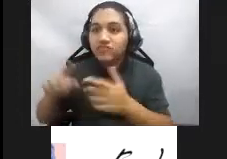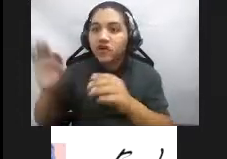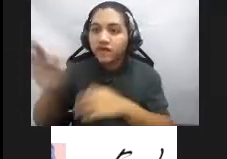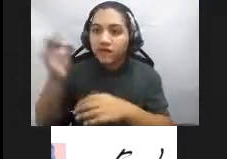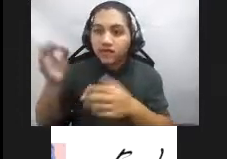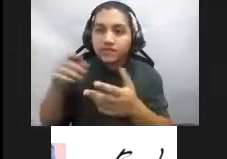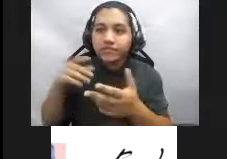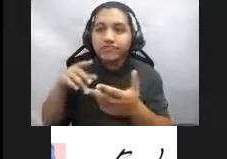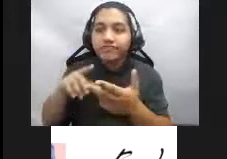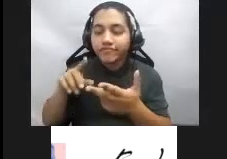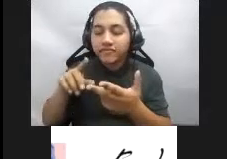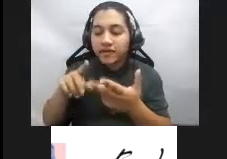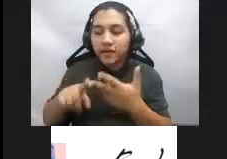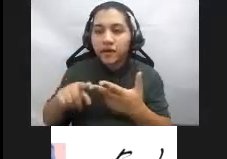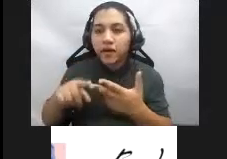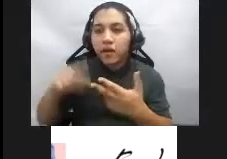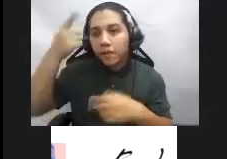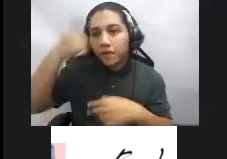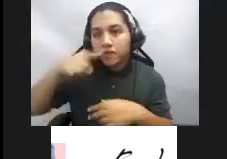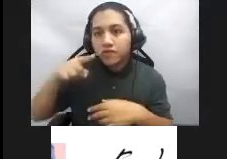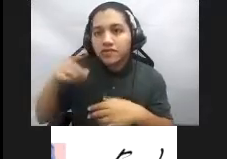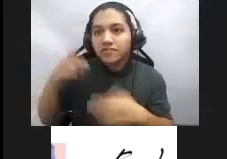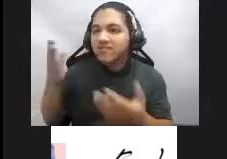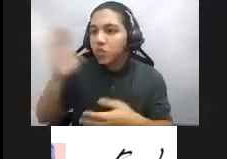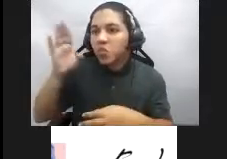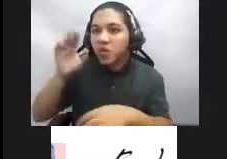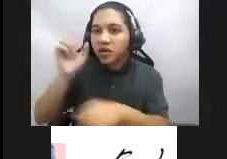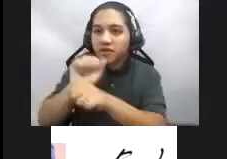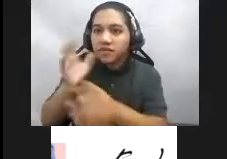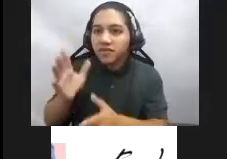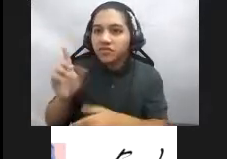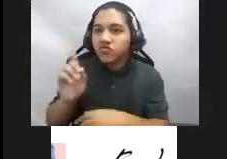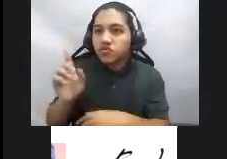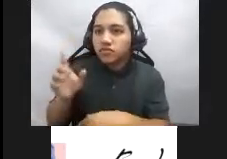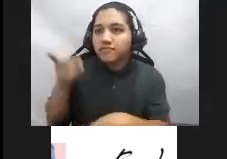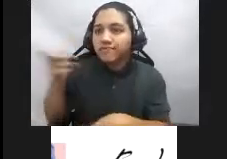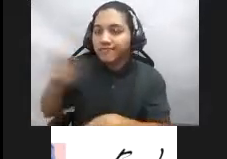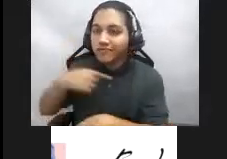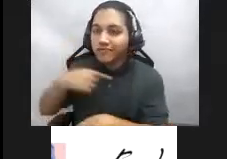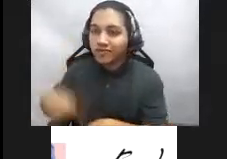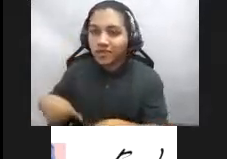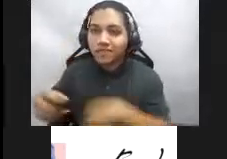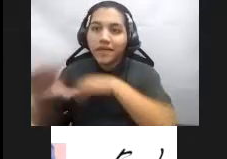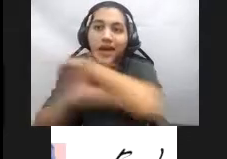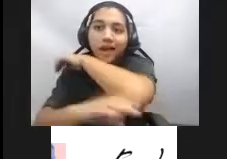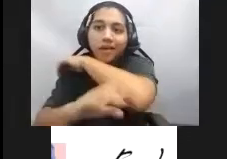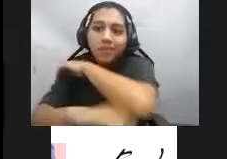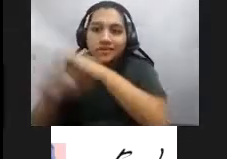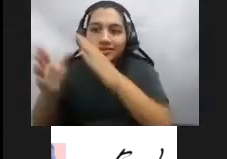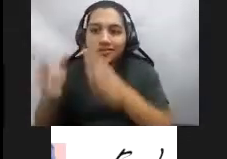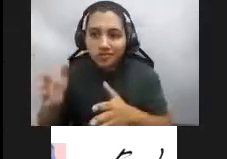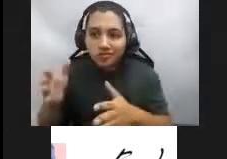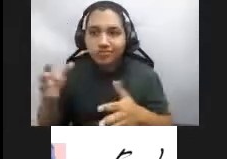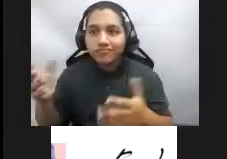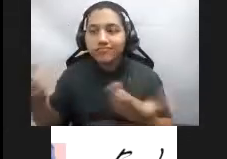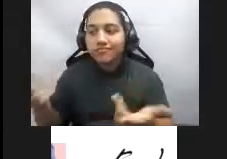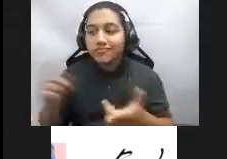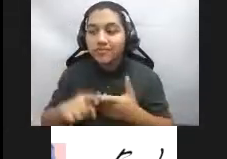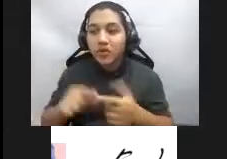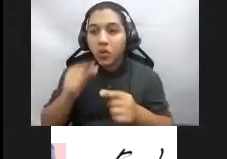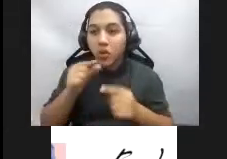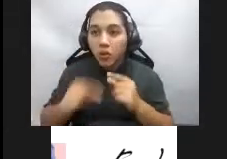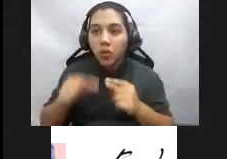portugueses van a reclutar ¿dónde? En China. Campesinos, muchos de ellos enviciados por el